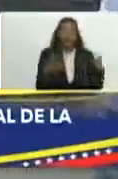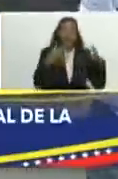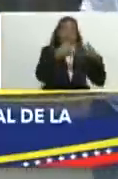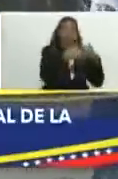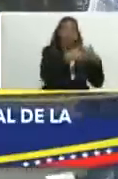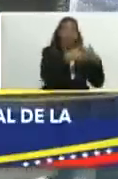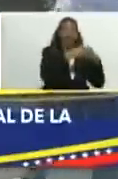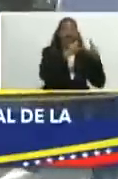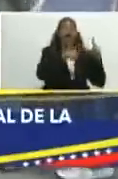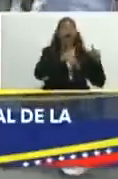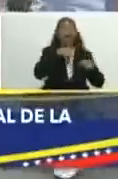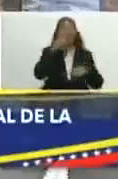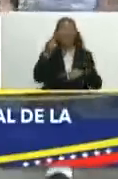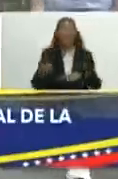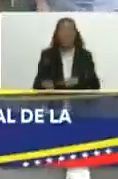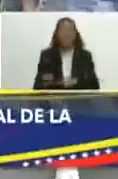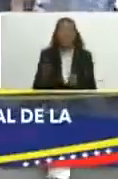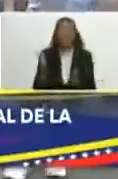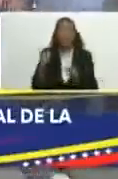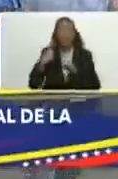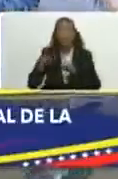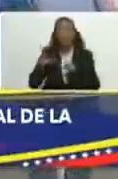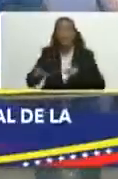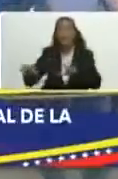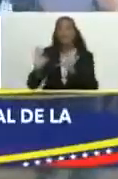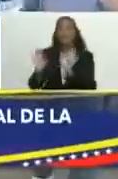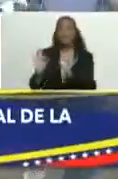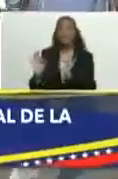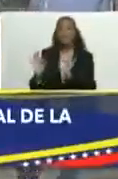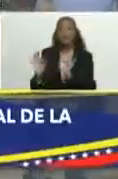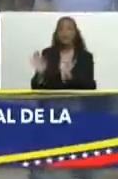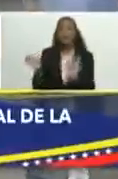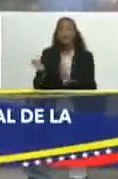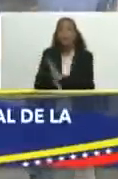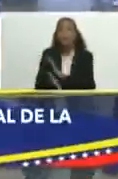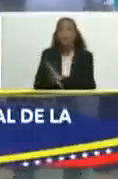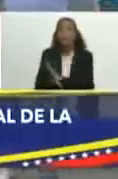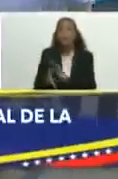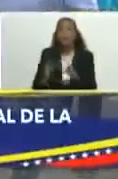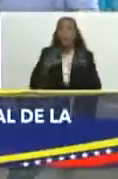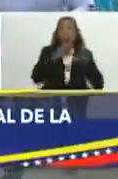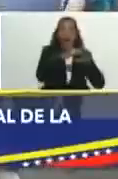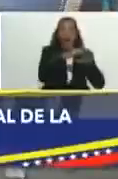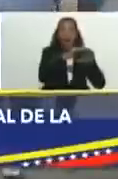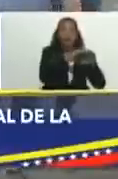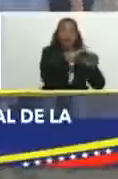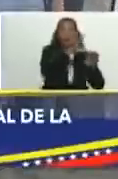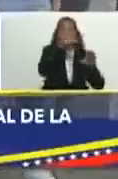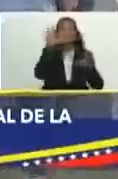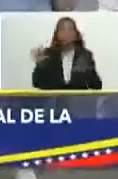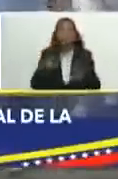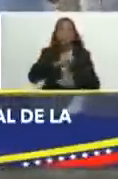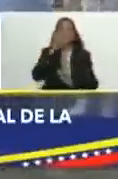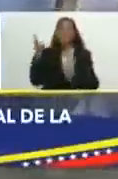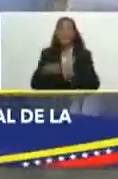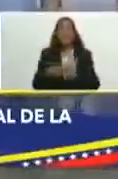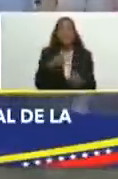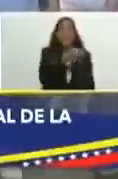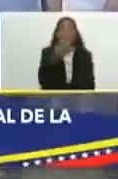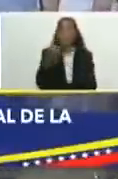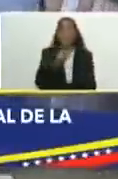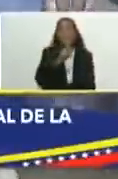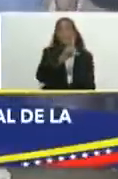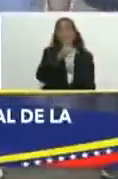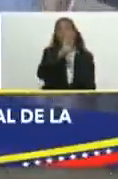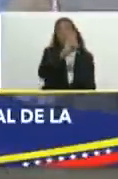ahora al área de vulcanización. Ahí es donde le damos, pasa de caucho verde a caucho curado.